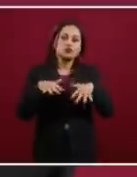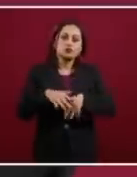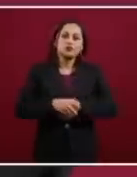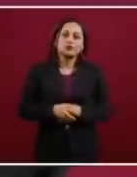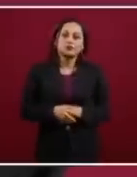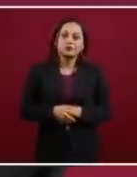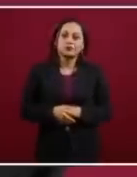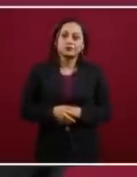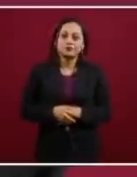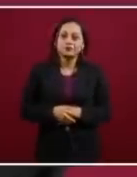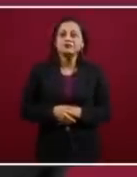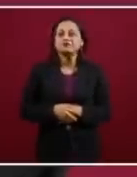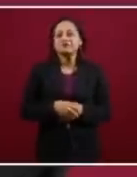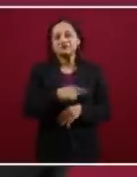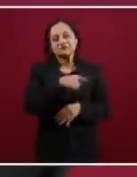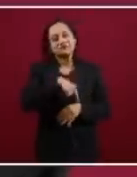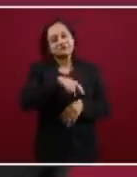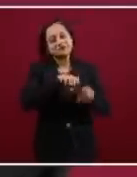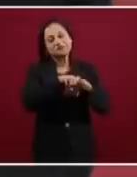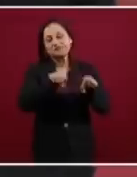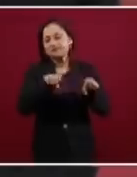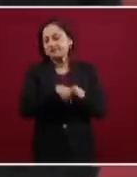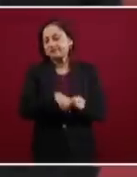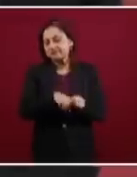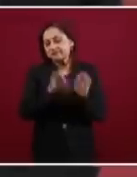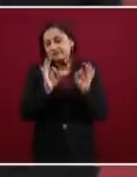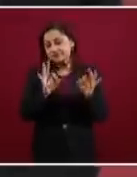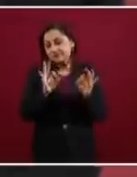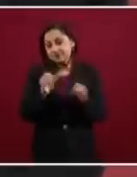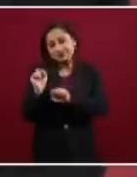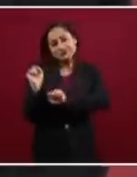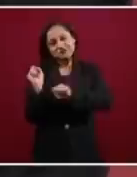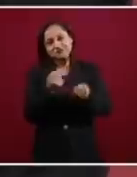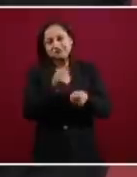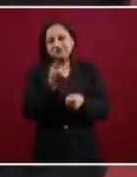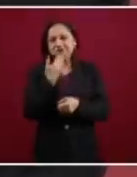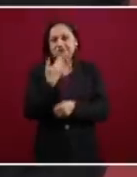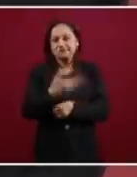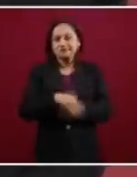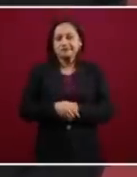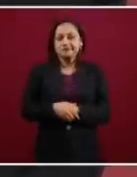y jugaron muy bien yo